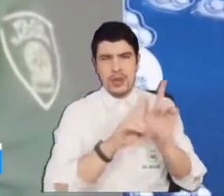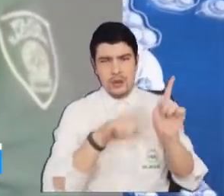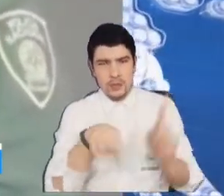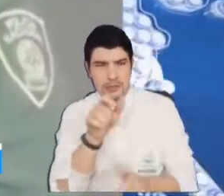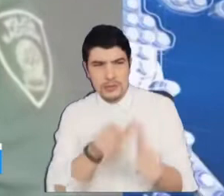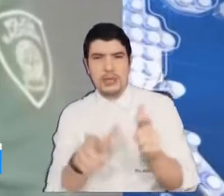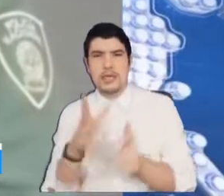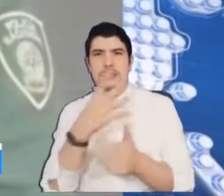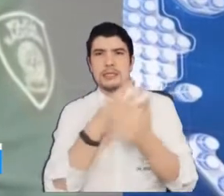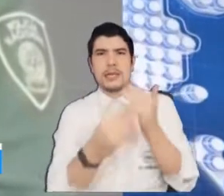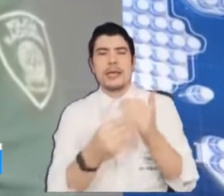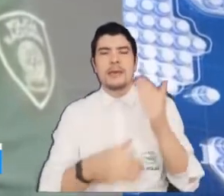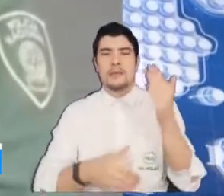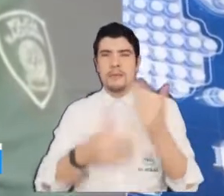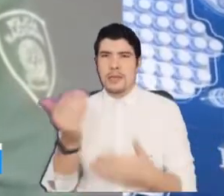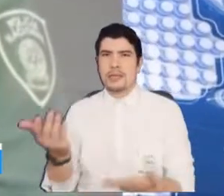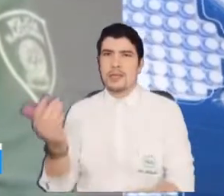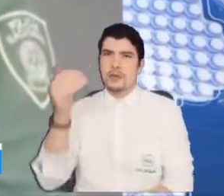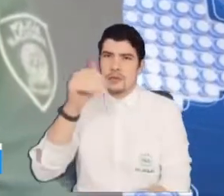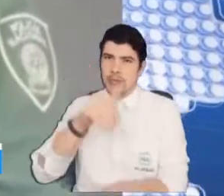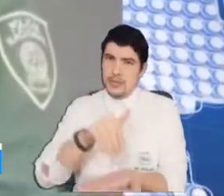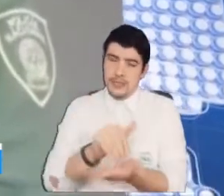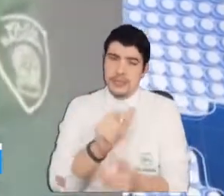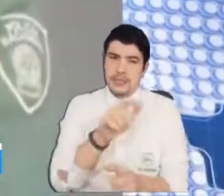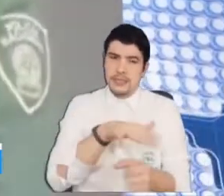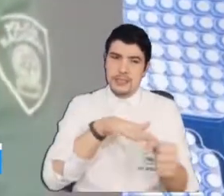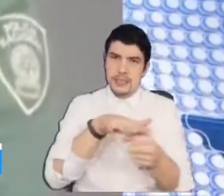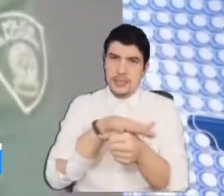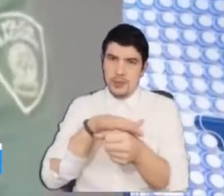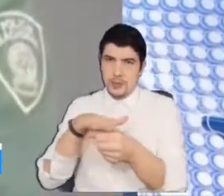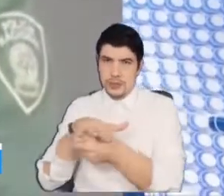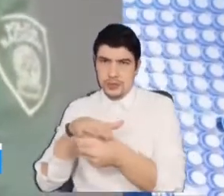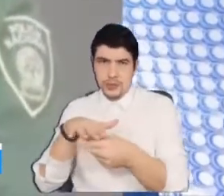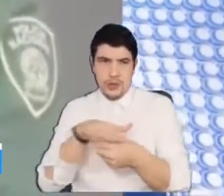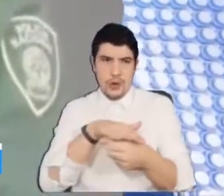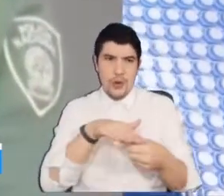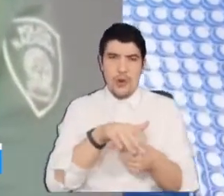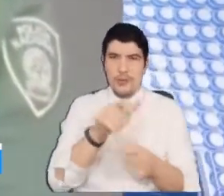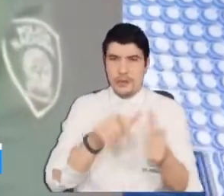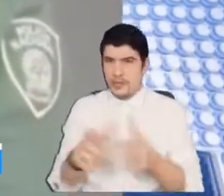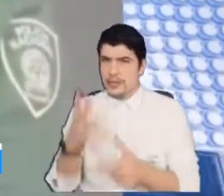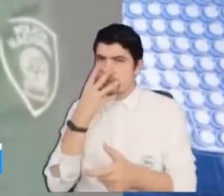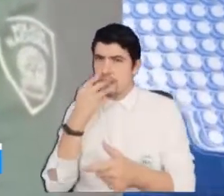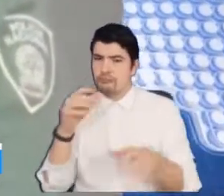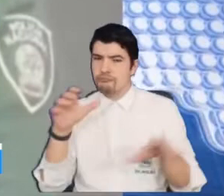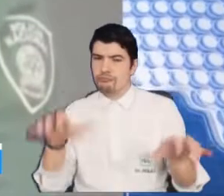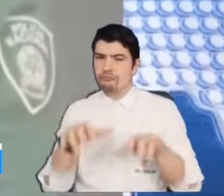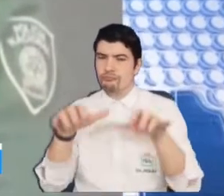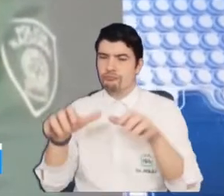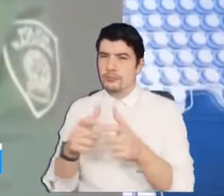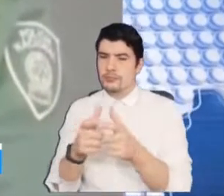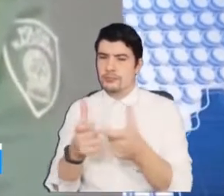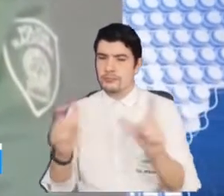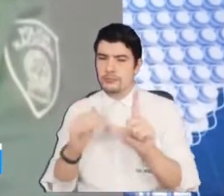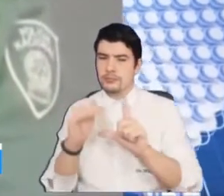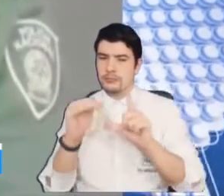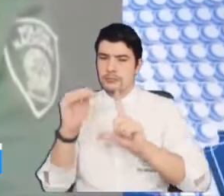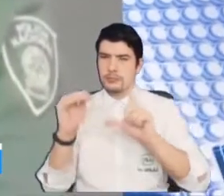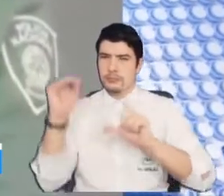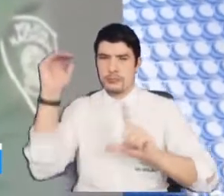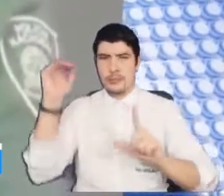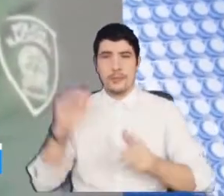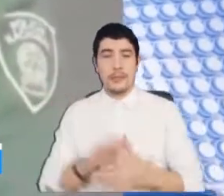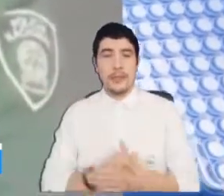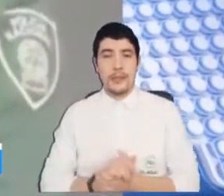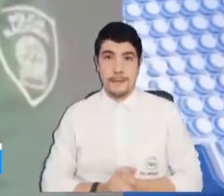vida la situación de la ciudad. Seguimos con unos planes específicos